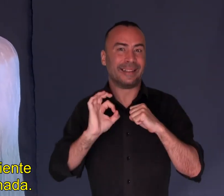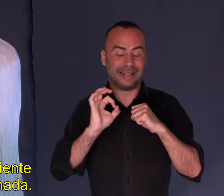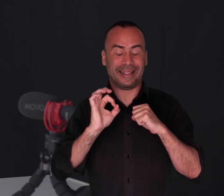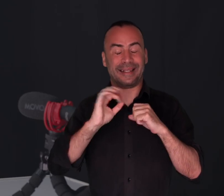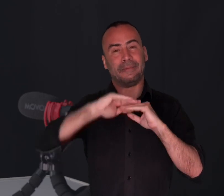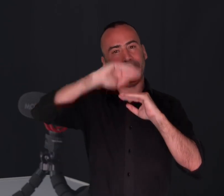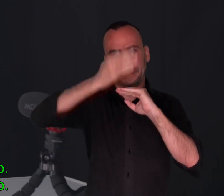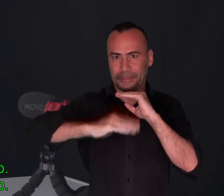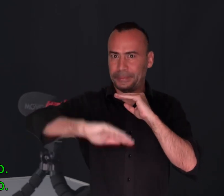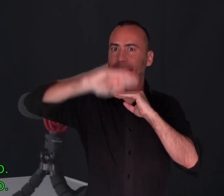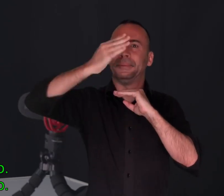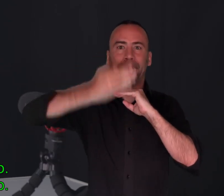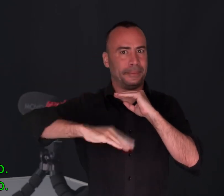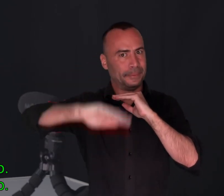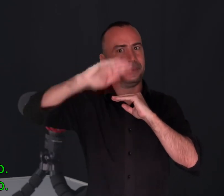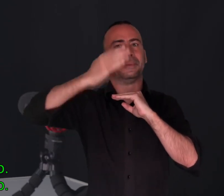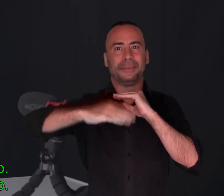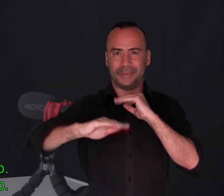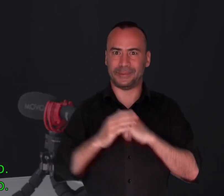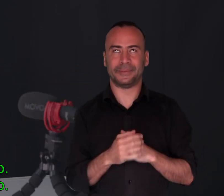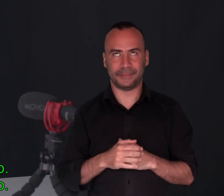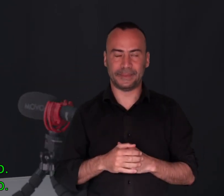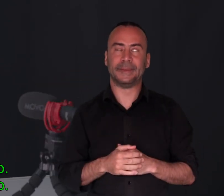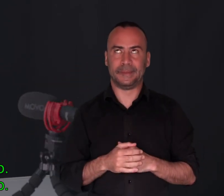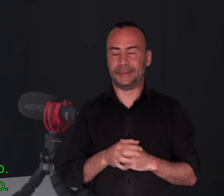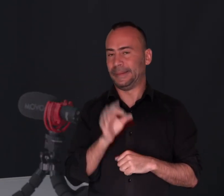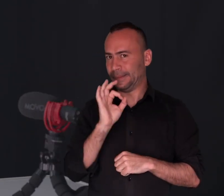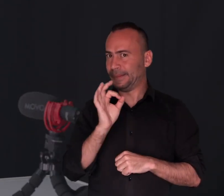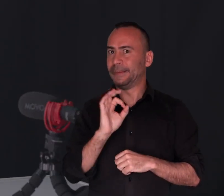haes nada Suspiro